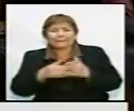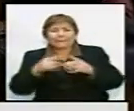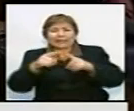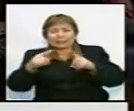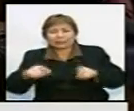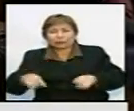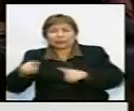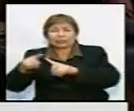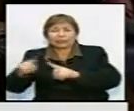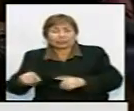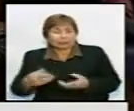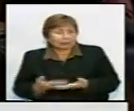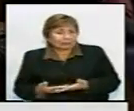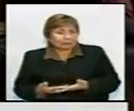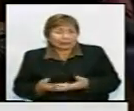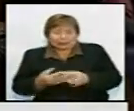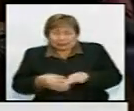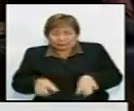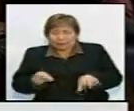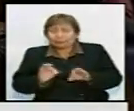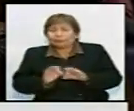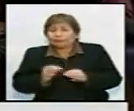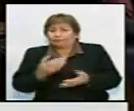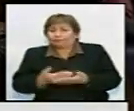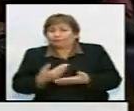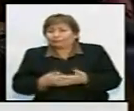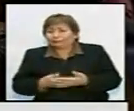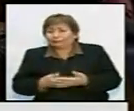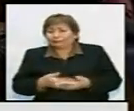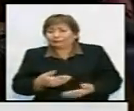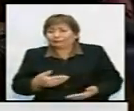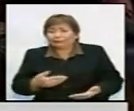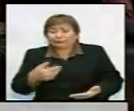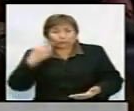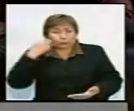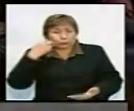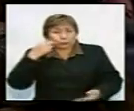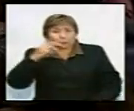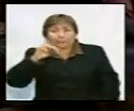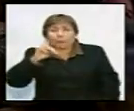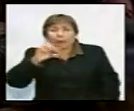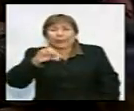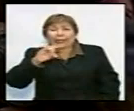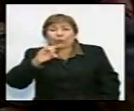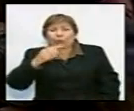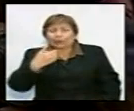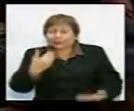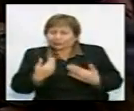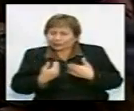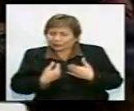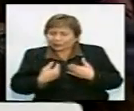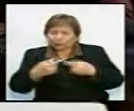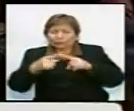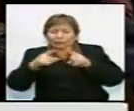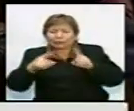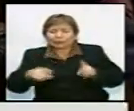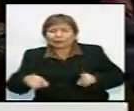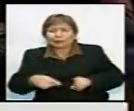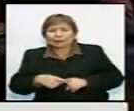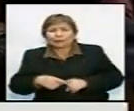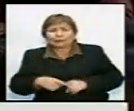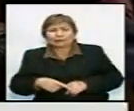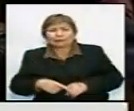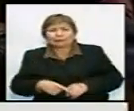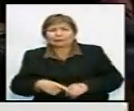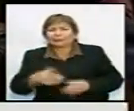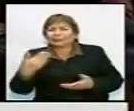territorial, porque es un tema importante. En el caso de la región de Puno, con la región de Moquegua, tenemos un proceso de demarcación territorial